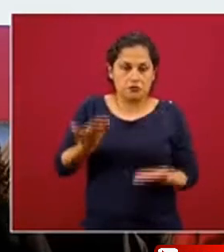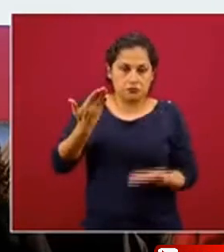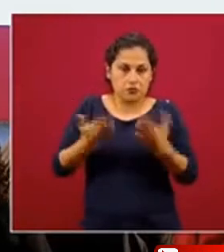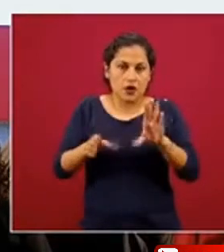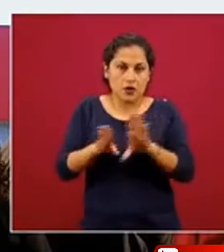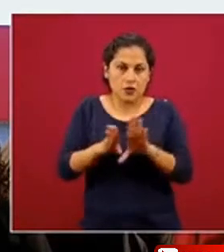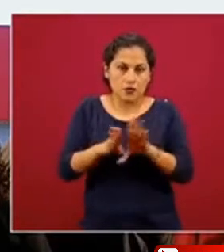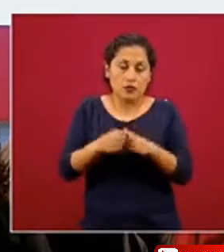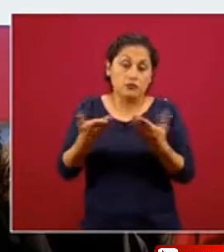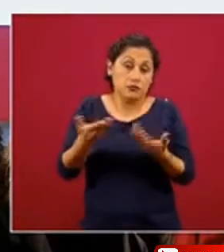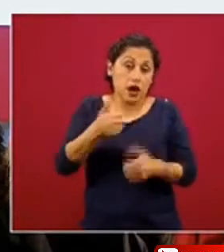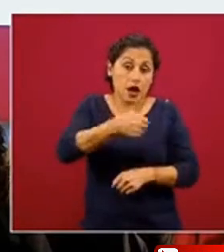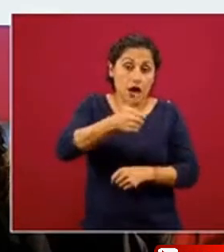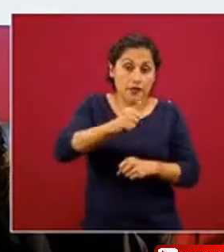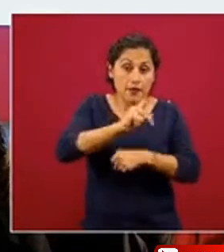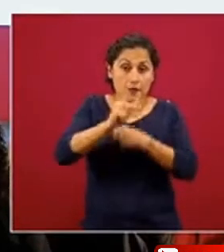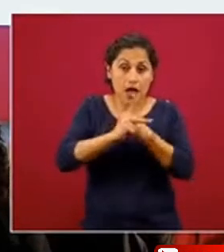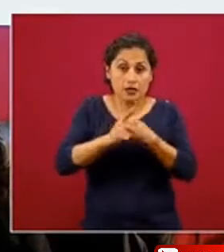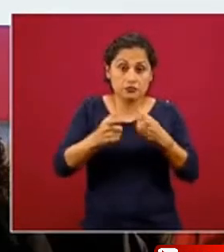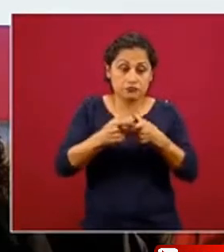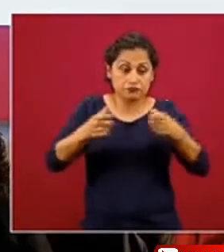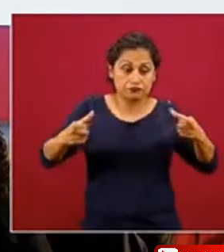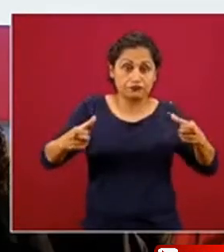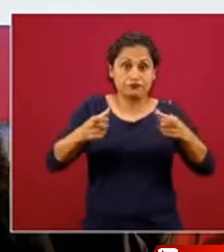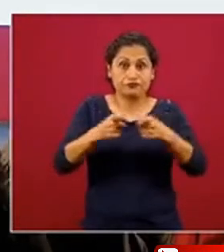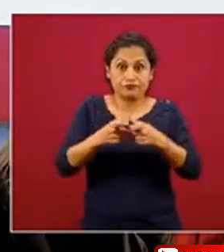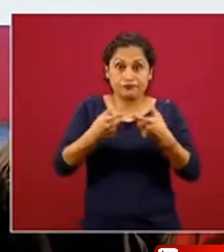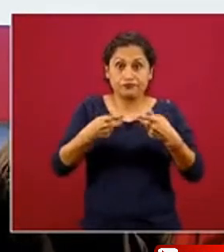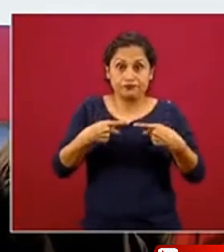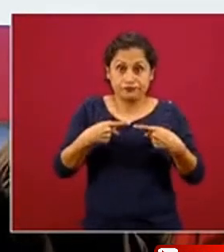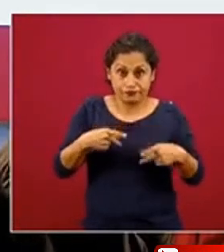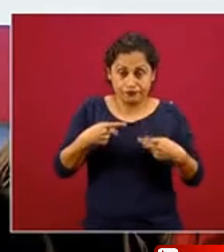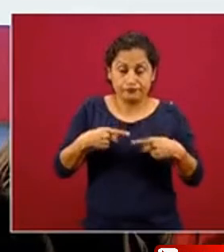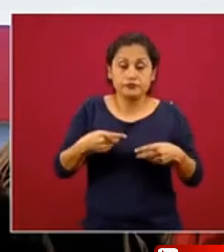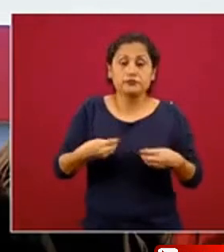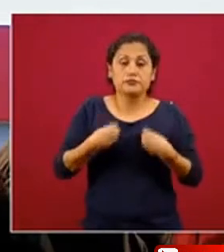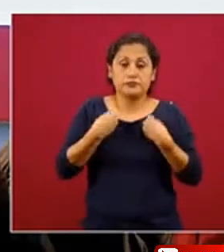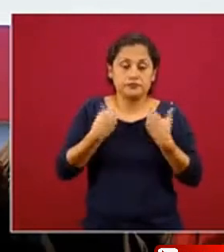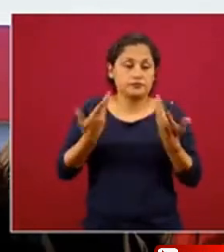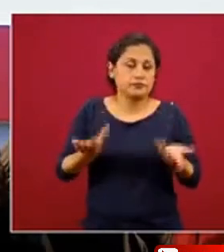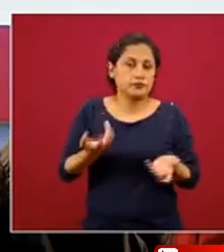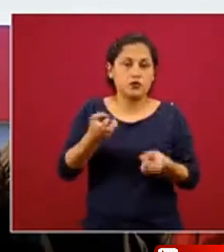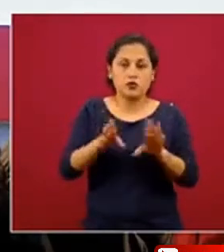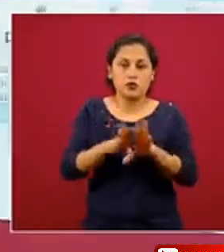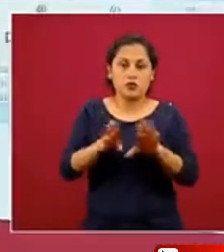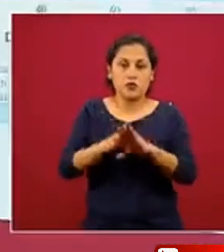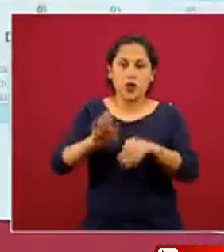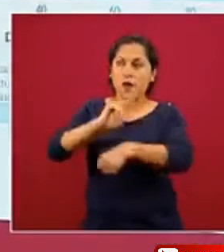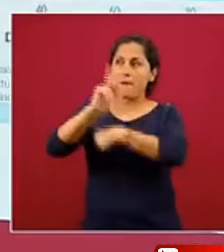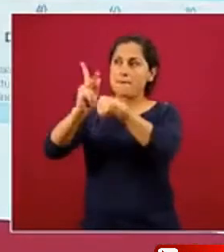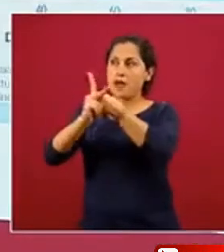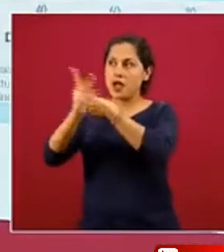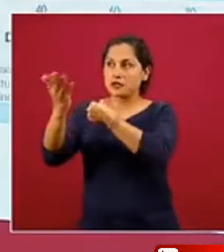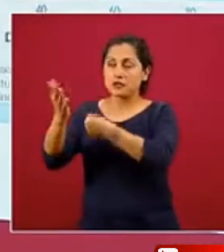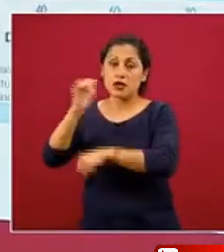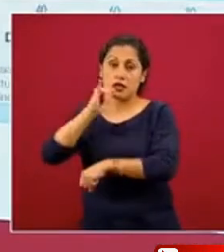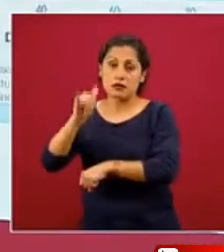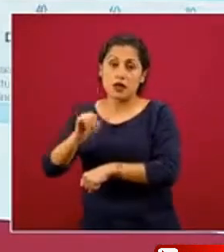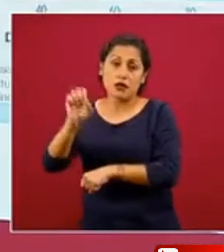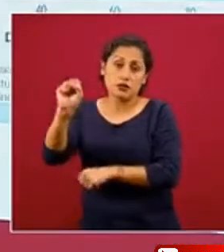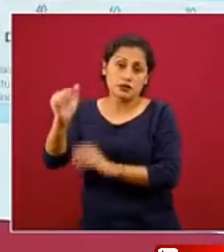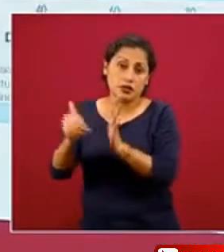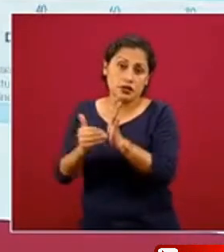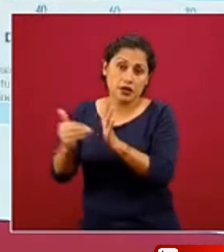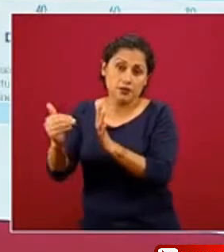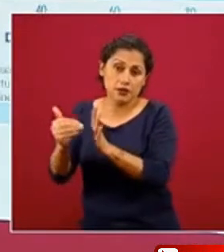diferente. No se pueden comparar países que tienen poblaciones diferentes. Ya puse el ejemplo con Italia, 60